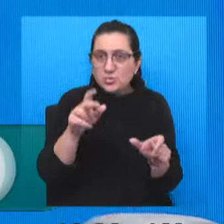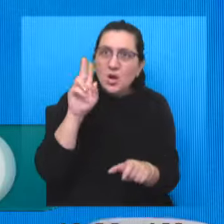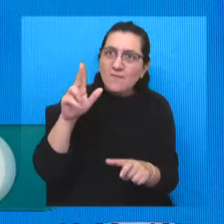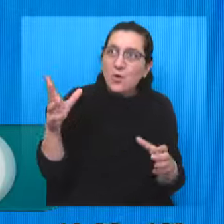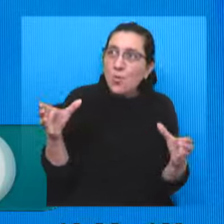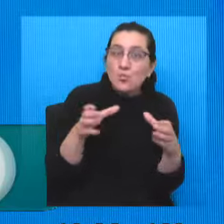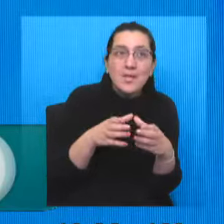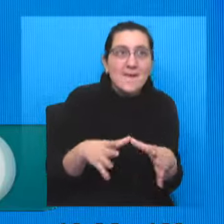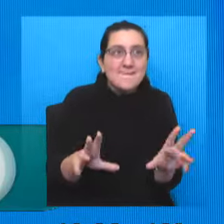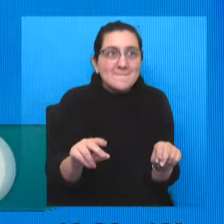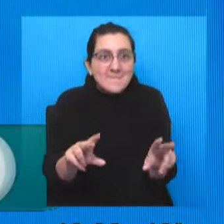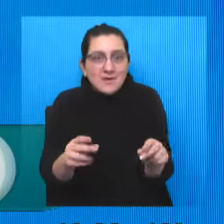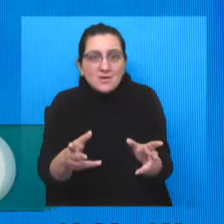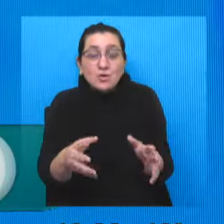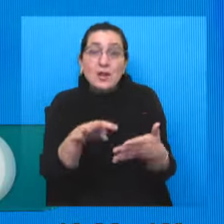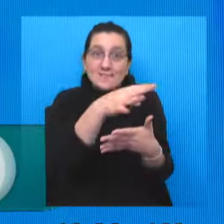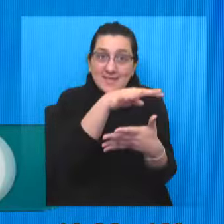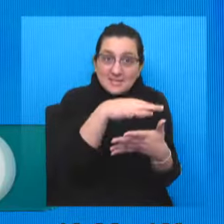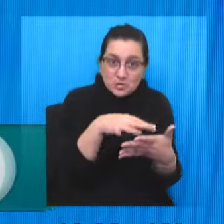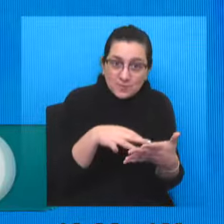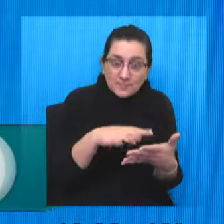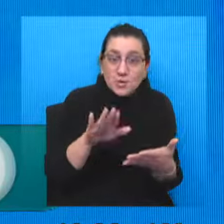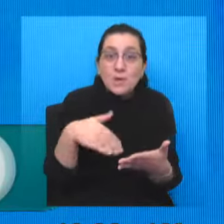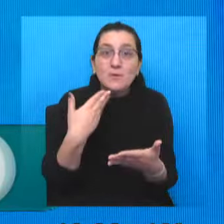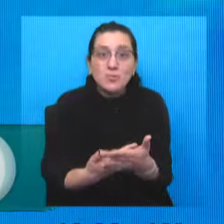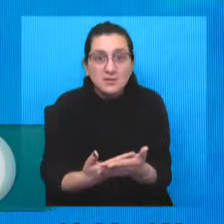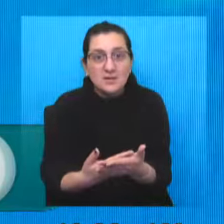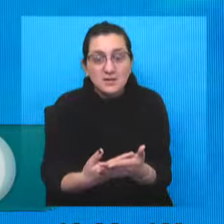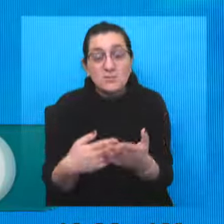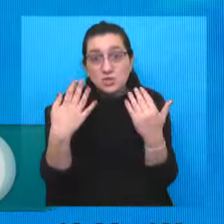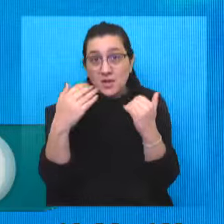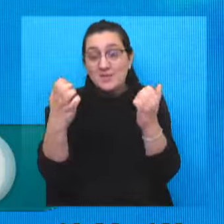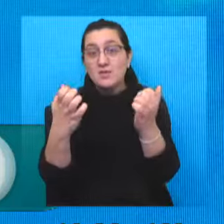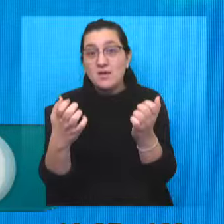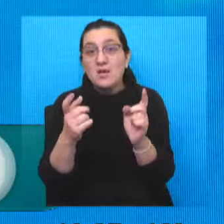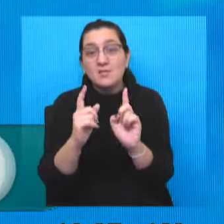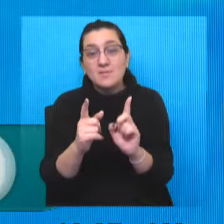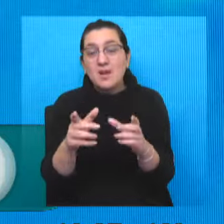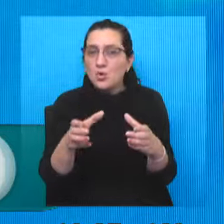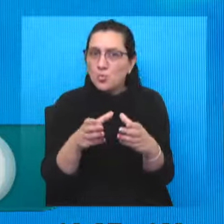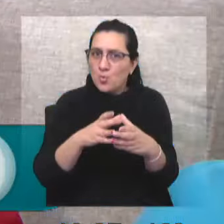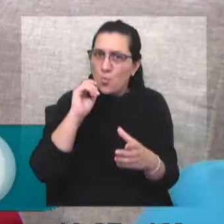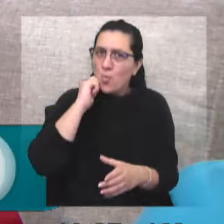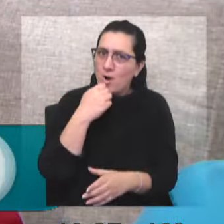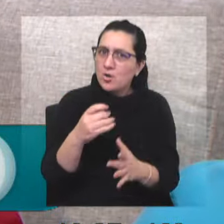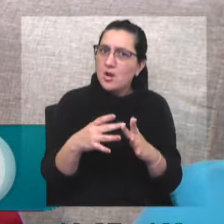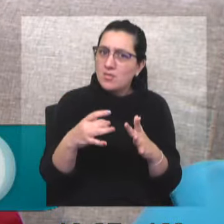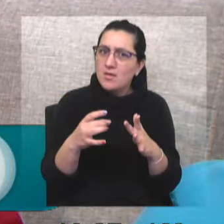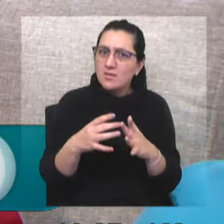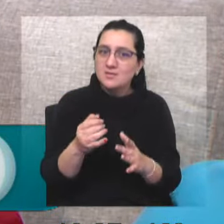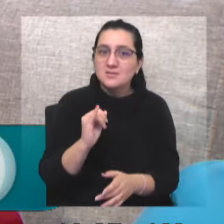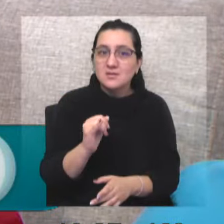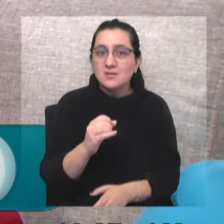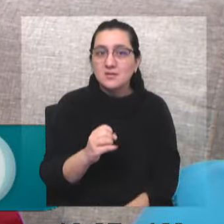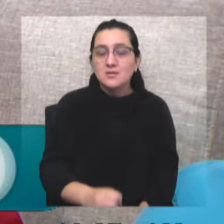juntas y dice, bueno, a pesar del texto y de la propuesta, que es muy llamativa, también el elenco lo es. Sí, pero ¿sabes qué? Somos un buen